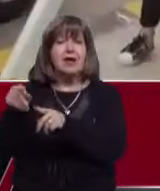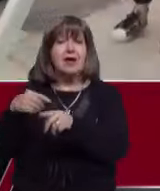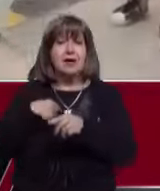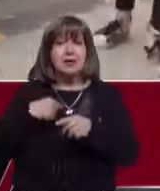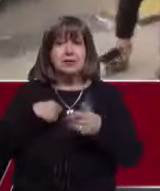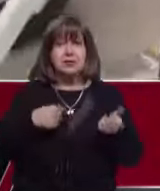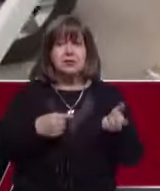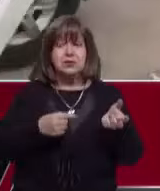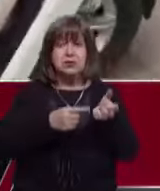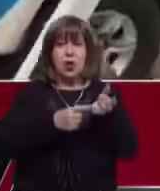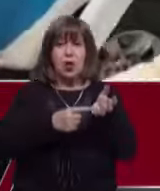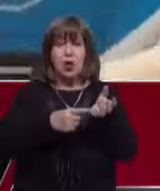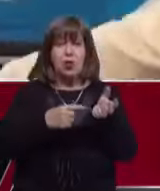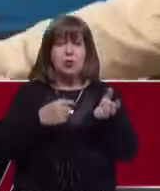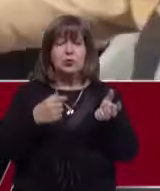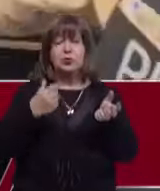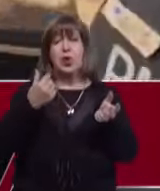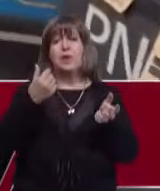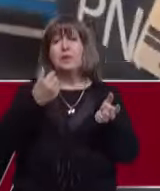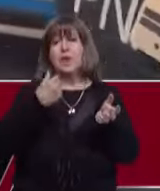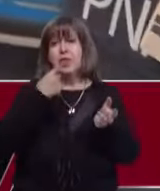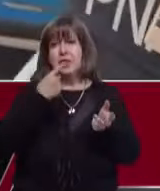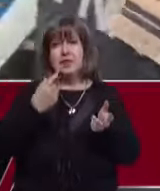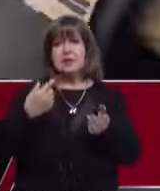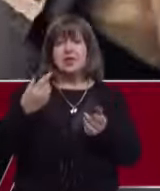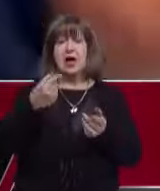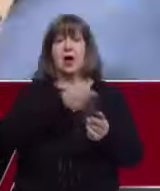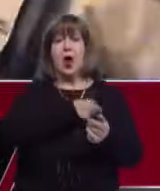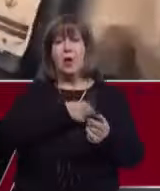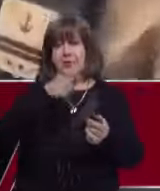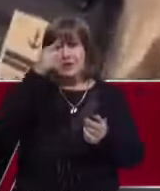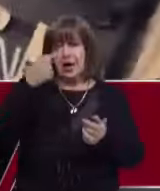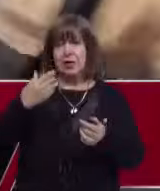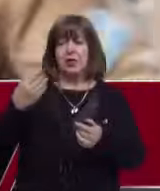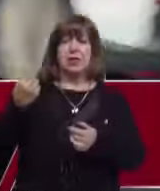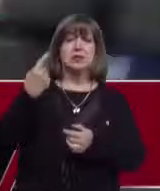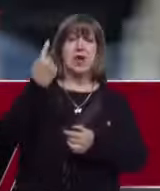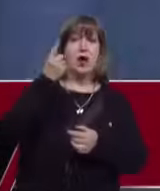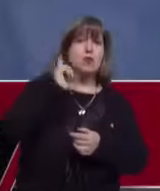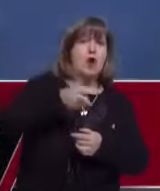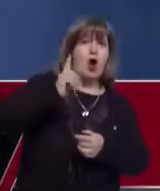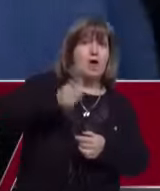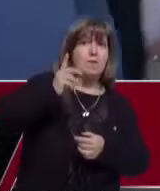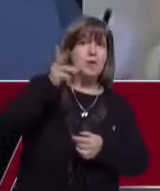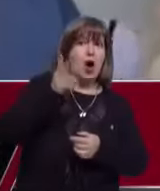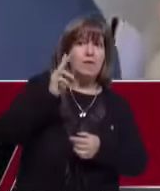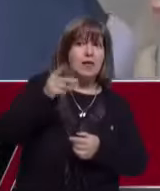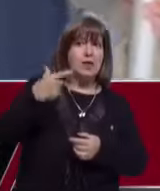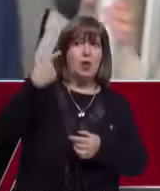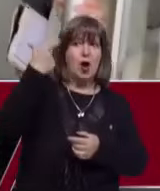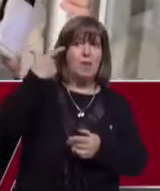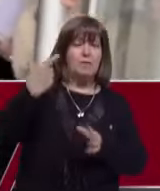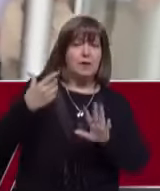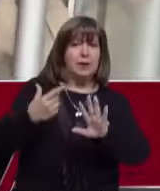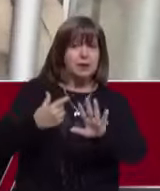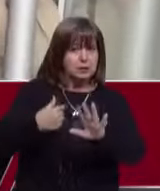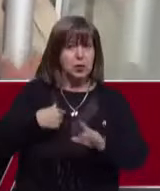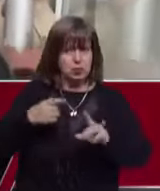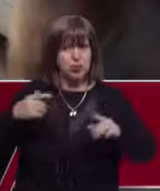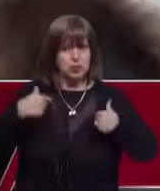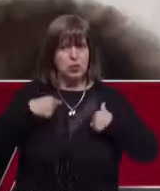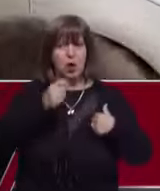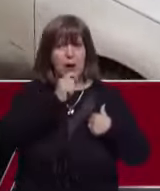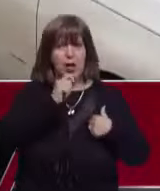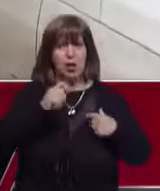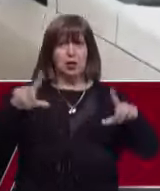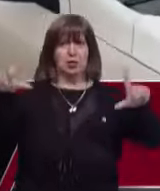vas a salir maestro y Ahí salió en vivo por a24 por el grupo américa que estaban todos haciendo transmisión supu s lo vimos o sea allá Es como que